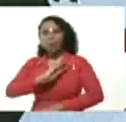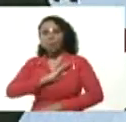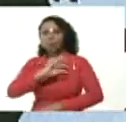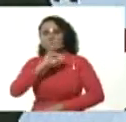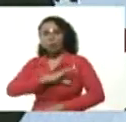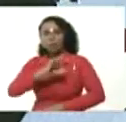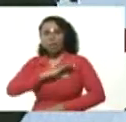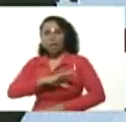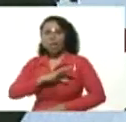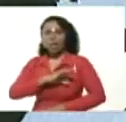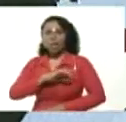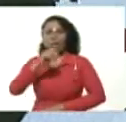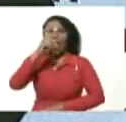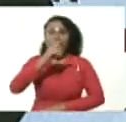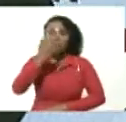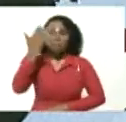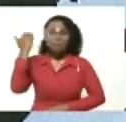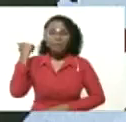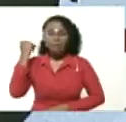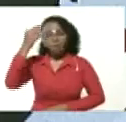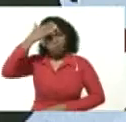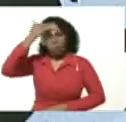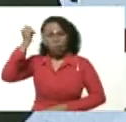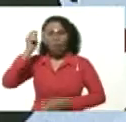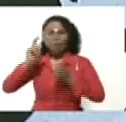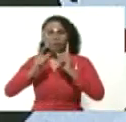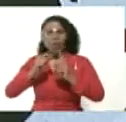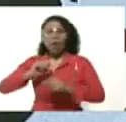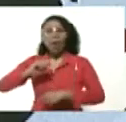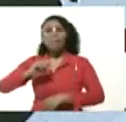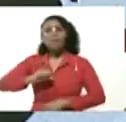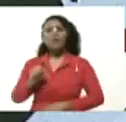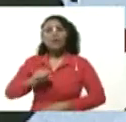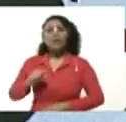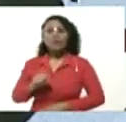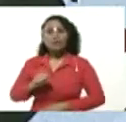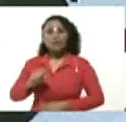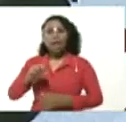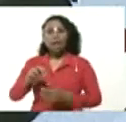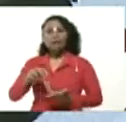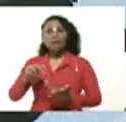soberanías. El año pasado, y se olvida, la policía norteamericana mató